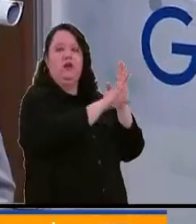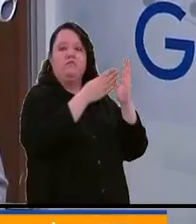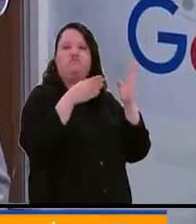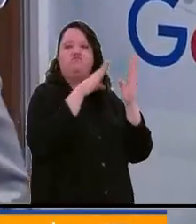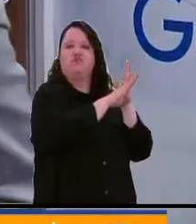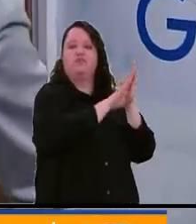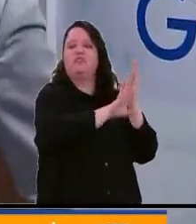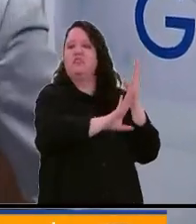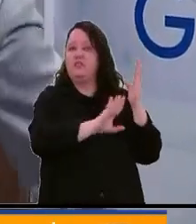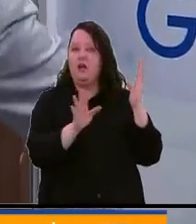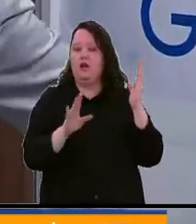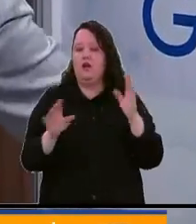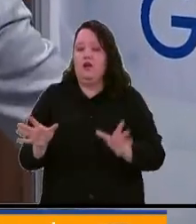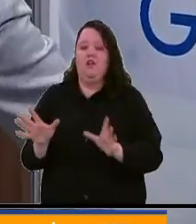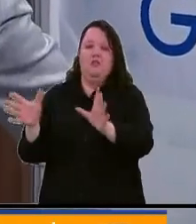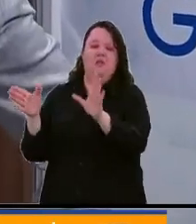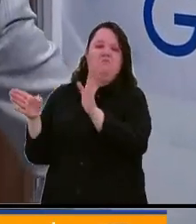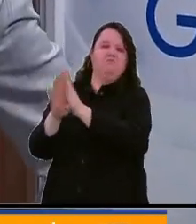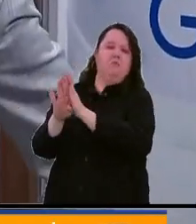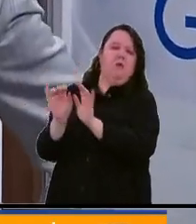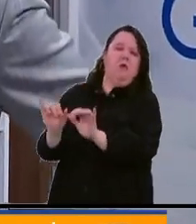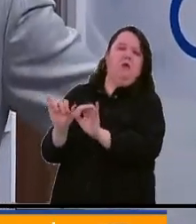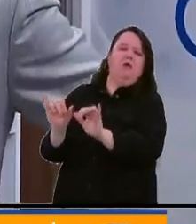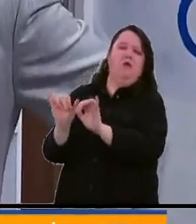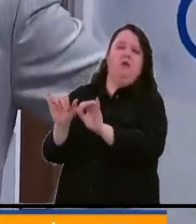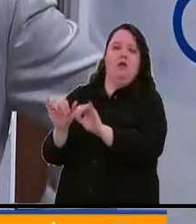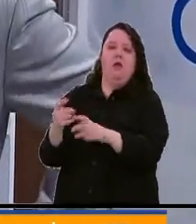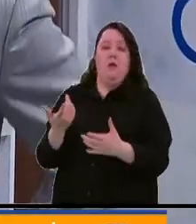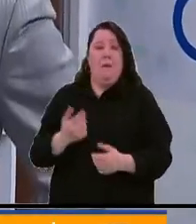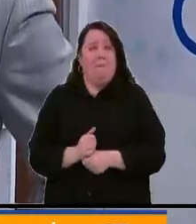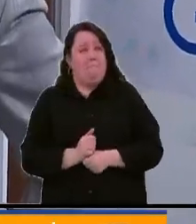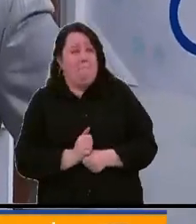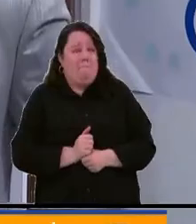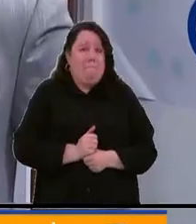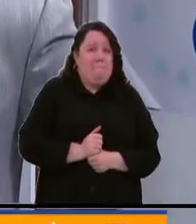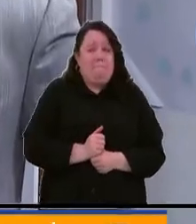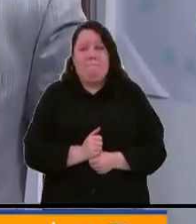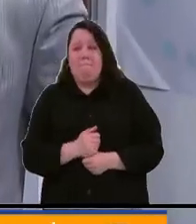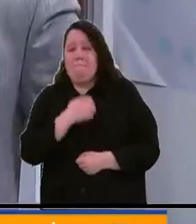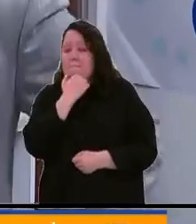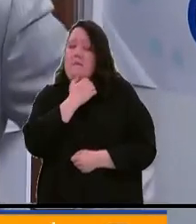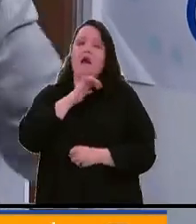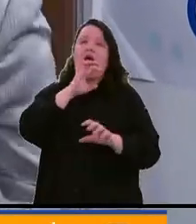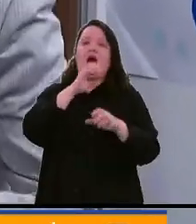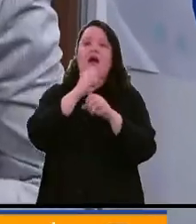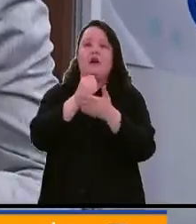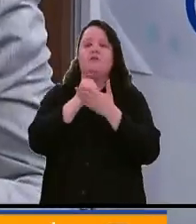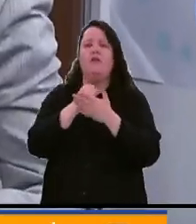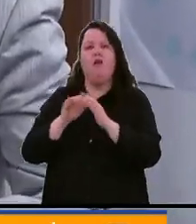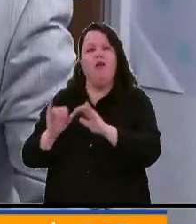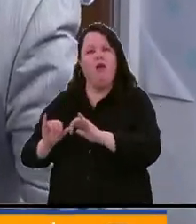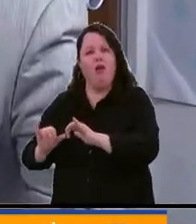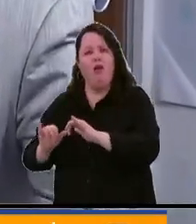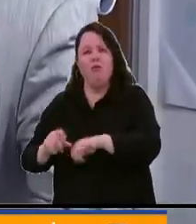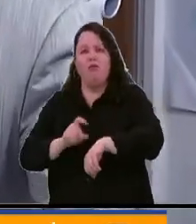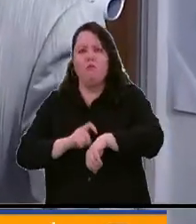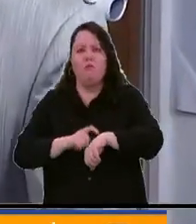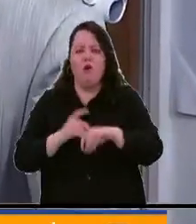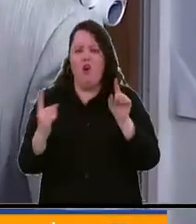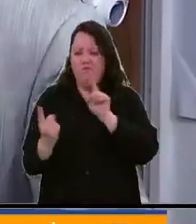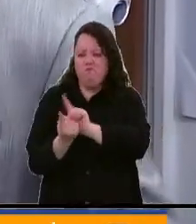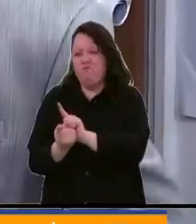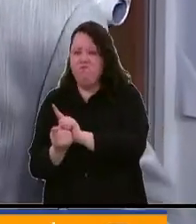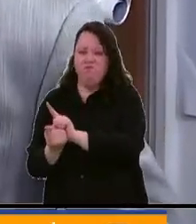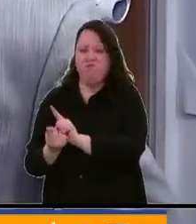Entonces al final la dejó encerrada, incluso ella tiene que librarse para poder pedir auxilio. ¿Cuánto tiempo duró este delincuente